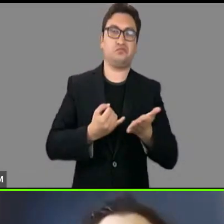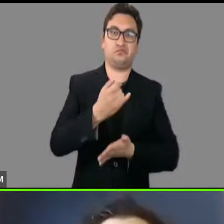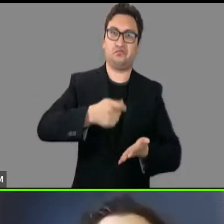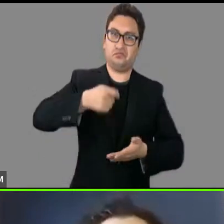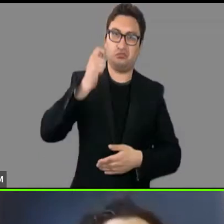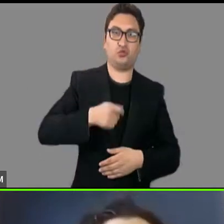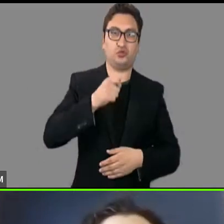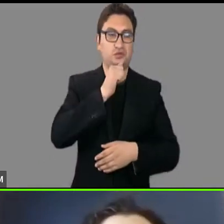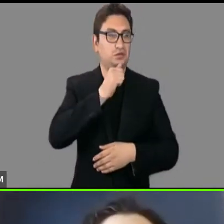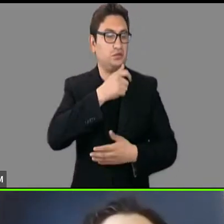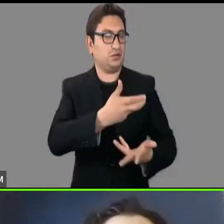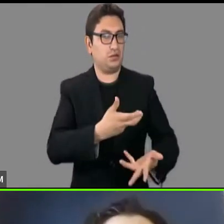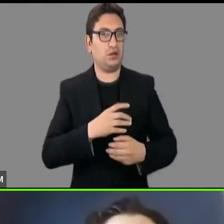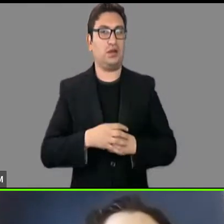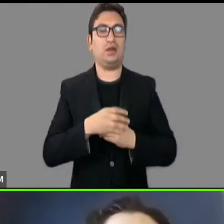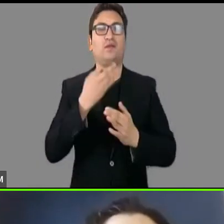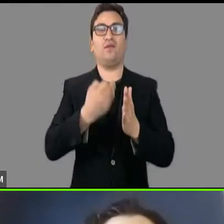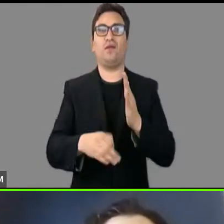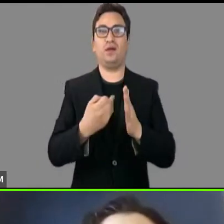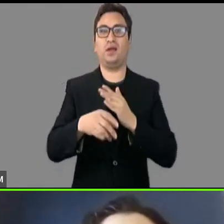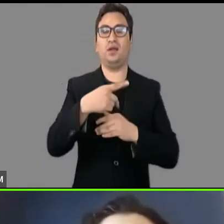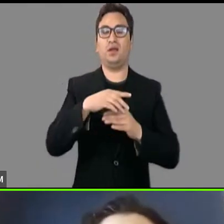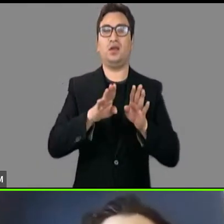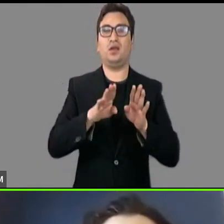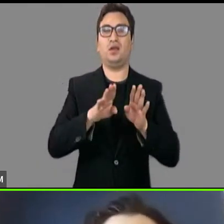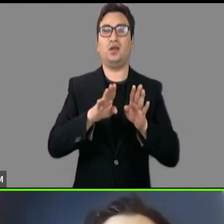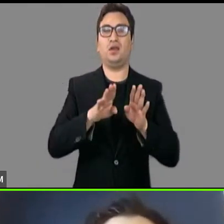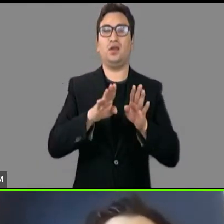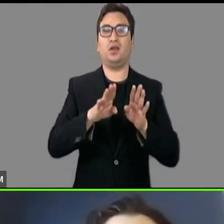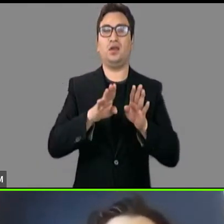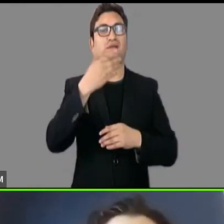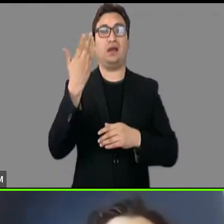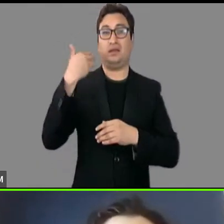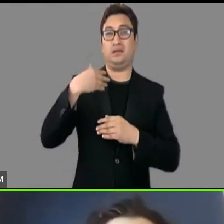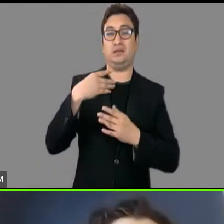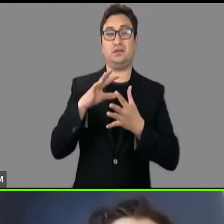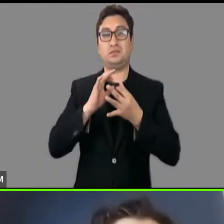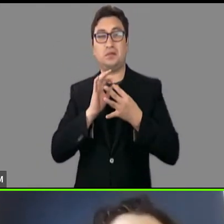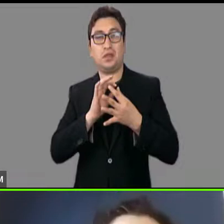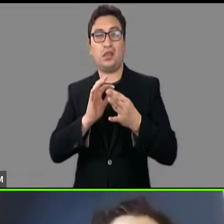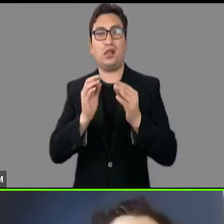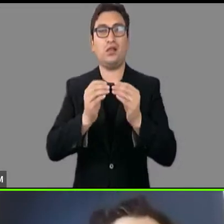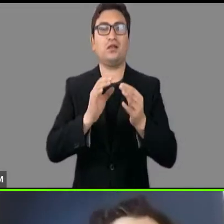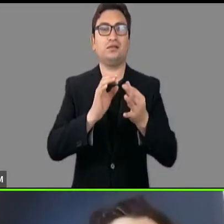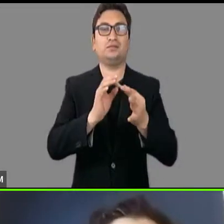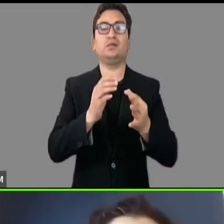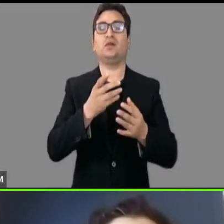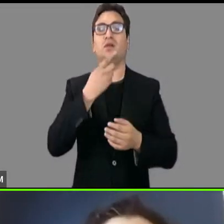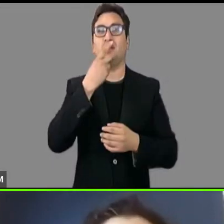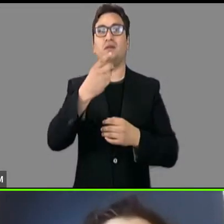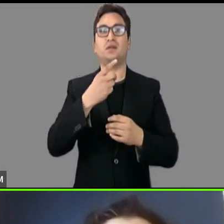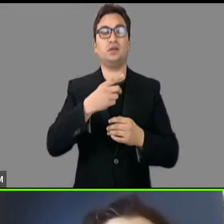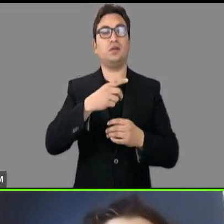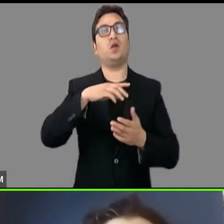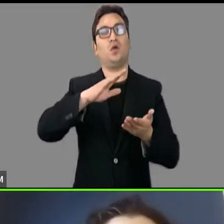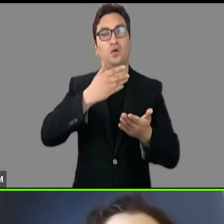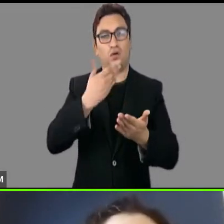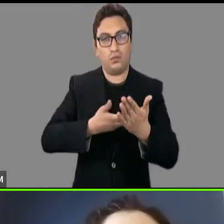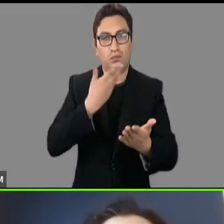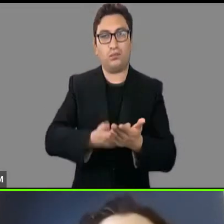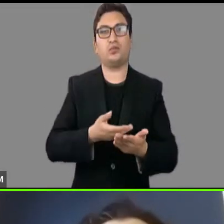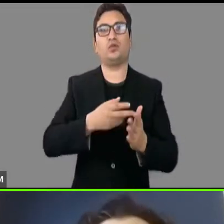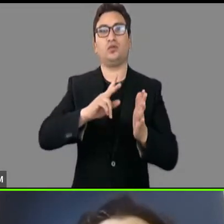cual inicié, es decir, no solo replantear la revisión normativa con respecto a la capacidad jurídica, la inimputabilidad y las medidas de